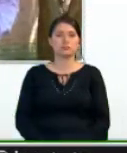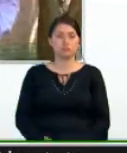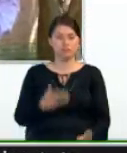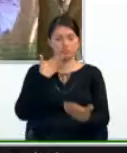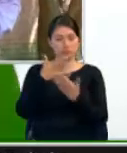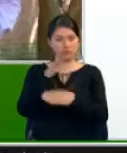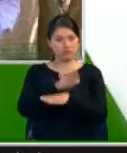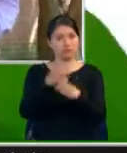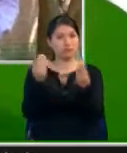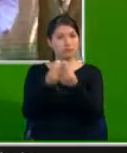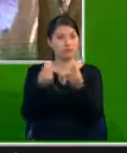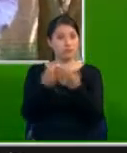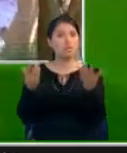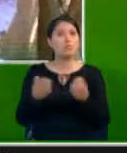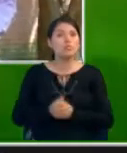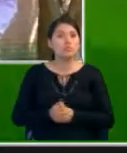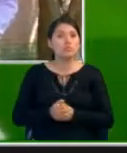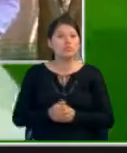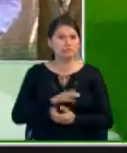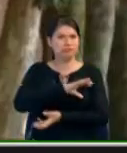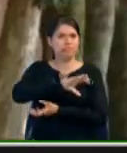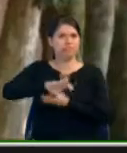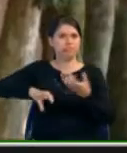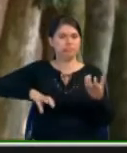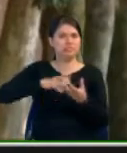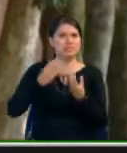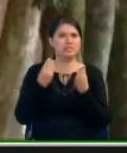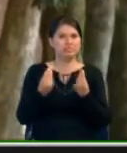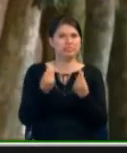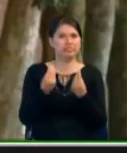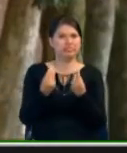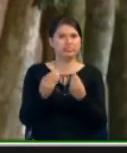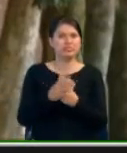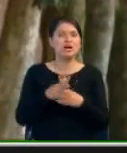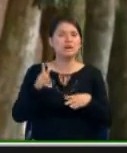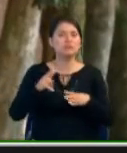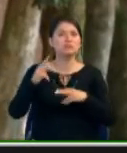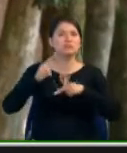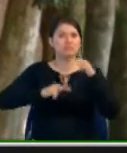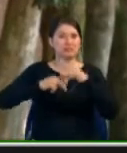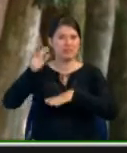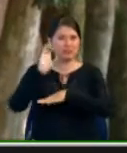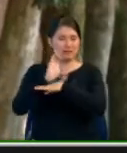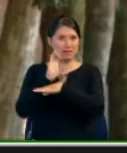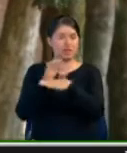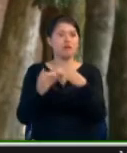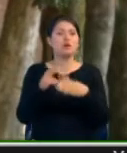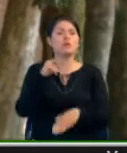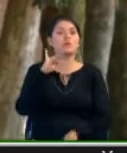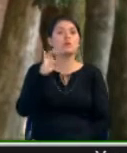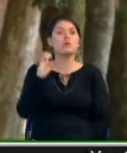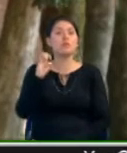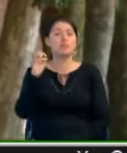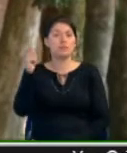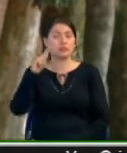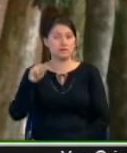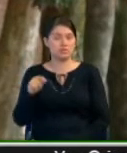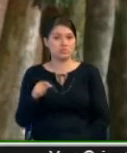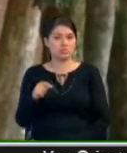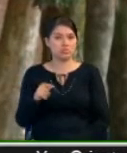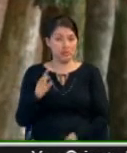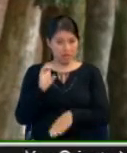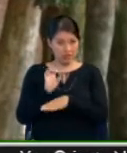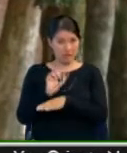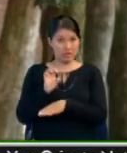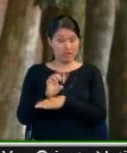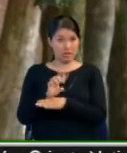Muy buenas tardes, compañeros en estudio. El caos y la congestión se han tomado las instalaciones de la nueva EPS. La